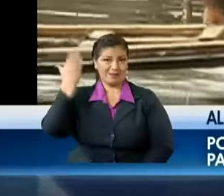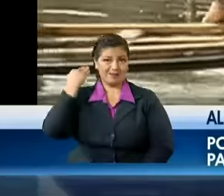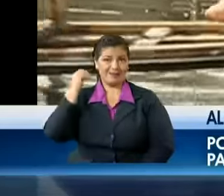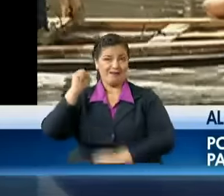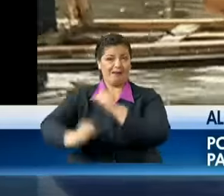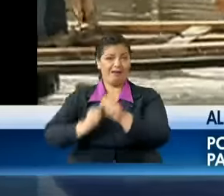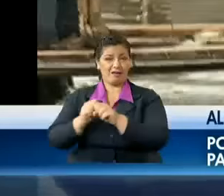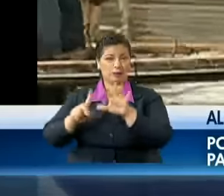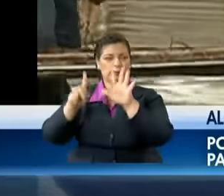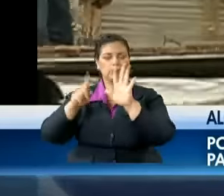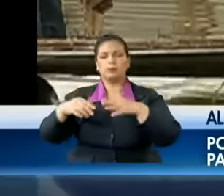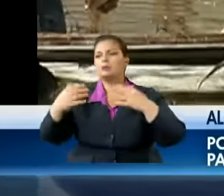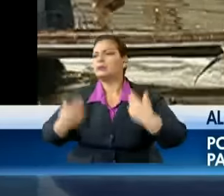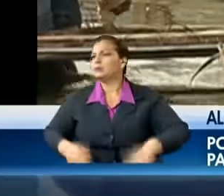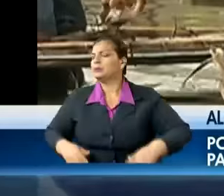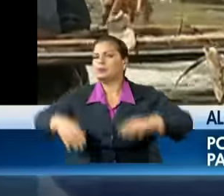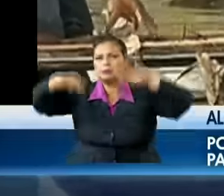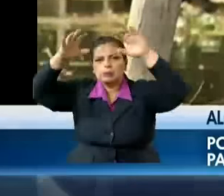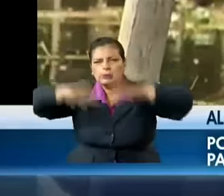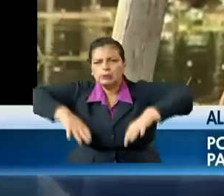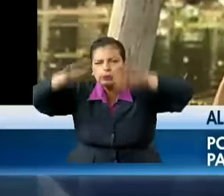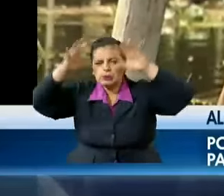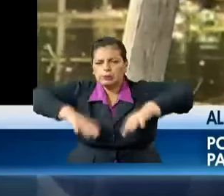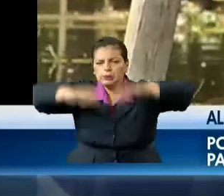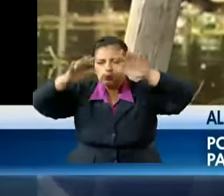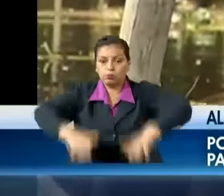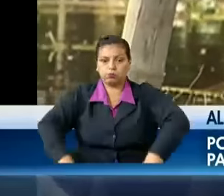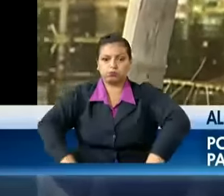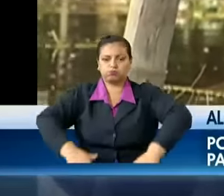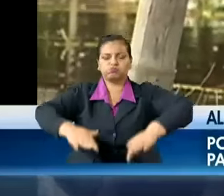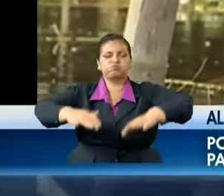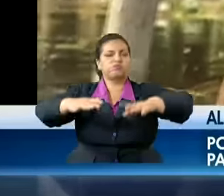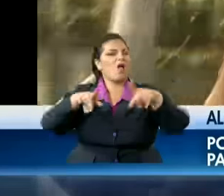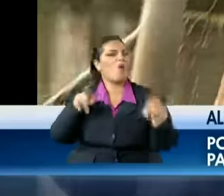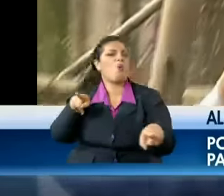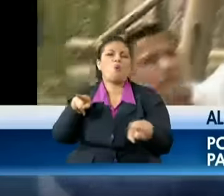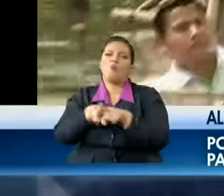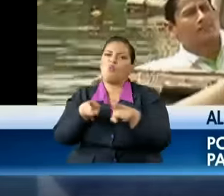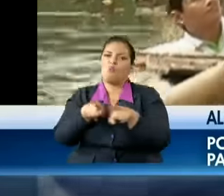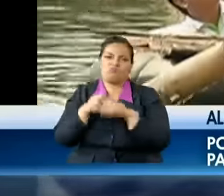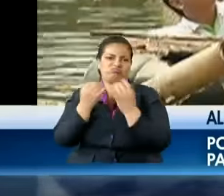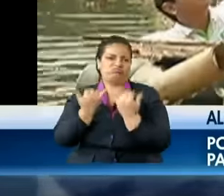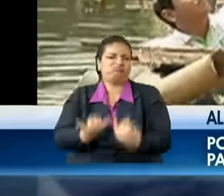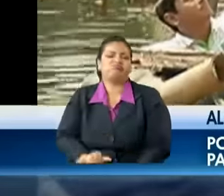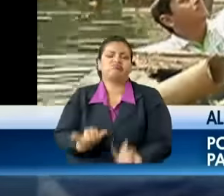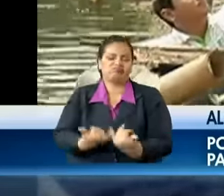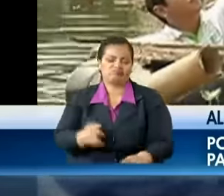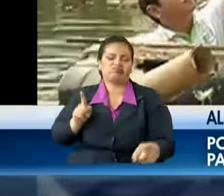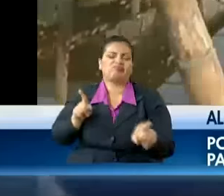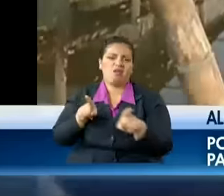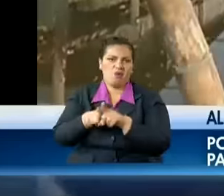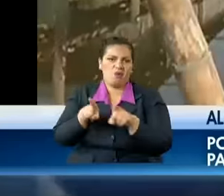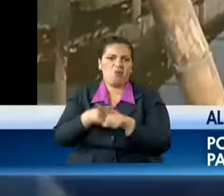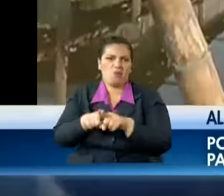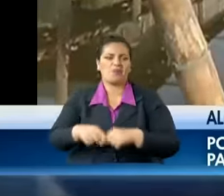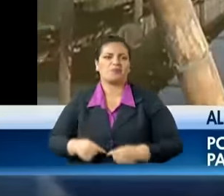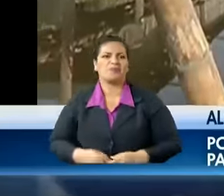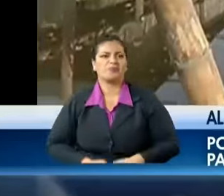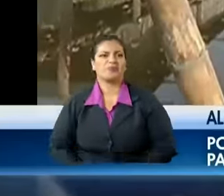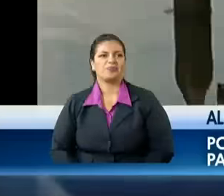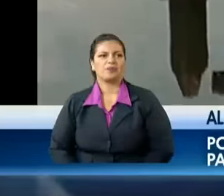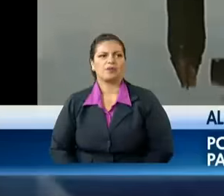llueve estos días, pues bajarán quizás unos 5 días de pronto, 6 días, una semana. La endeble